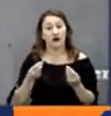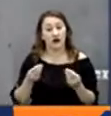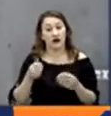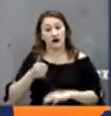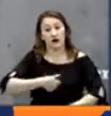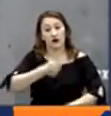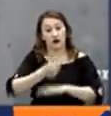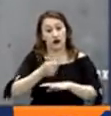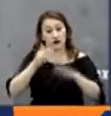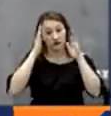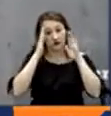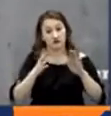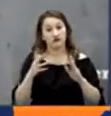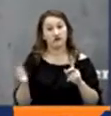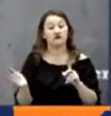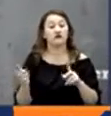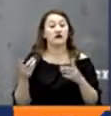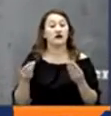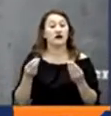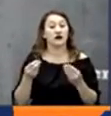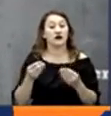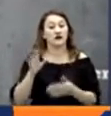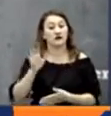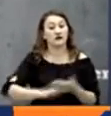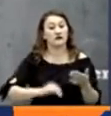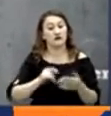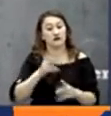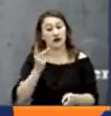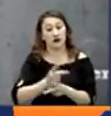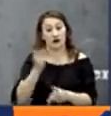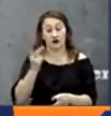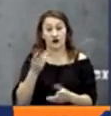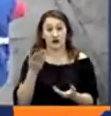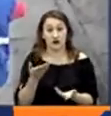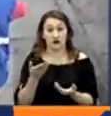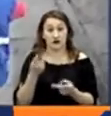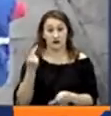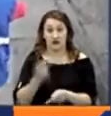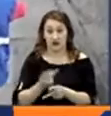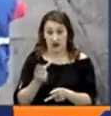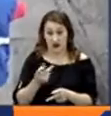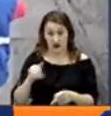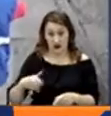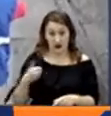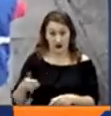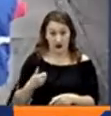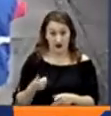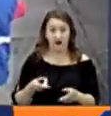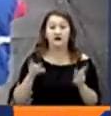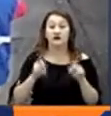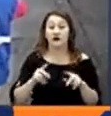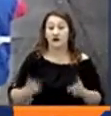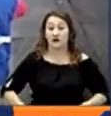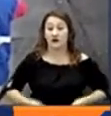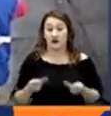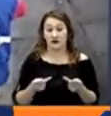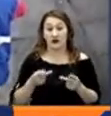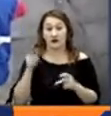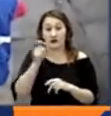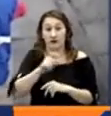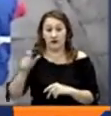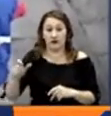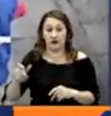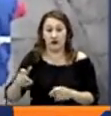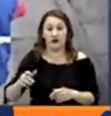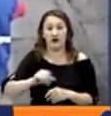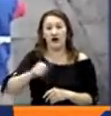autoridades en su mayoría logren erradicar estas prácticas peligrosas que ponen en riesgo no solo la vida de los jóvenes, sino también la integridad física de